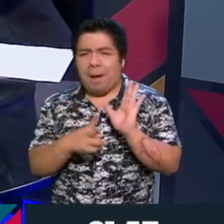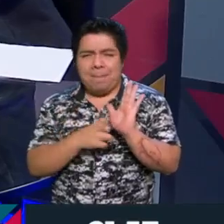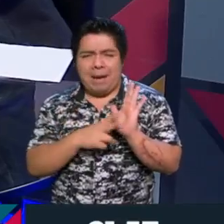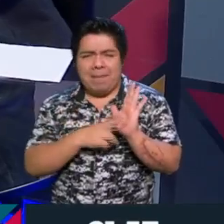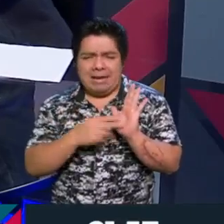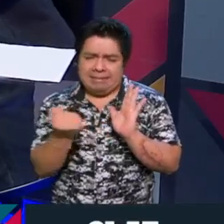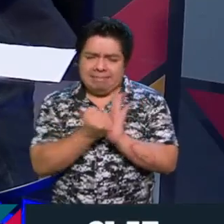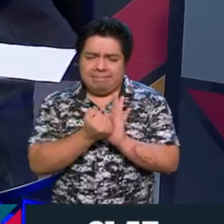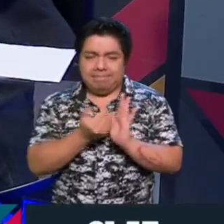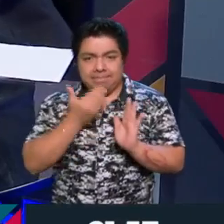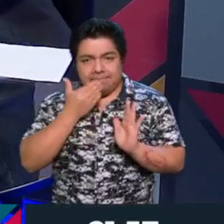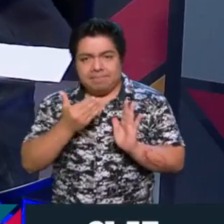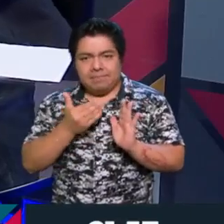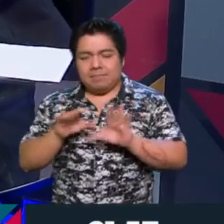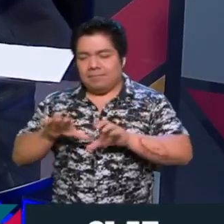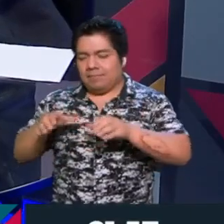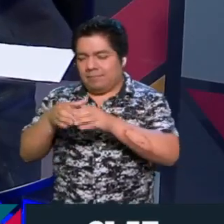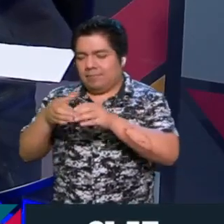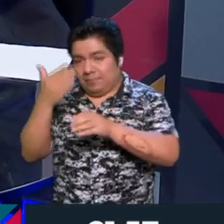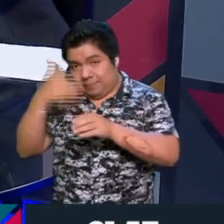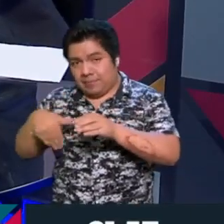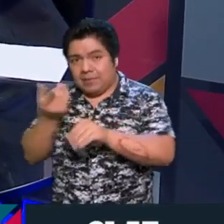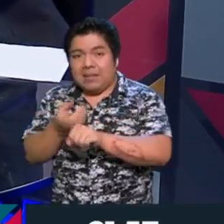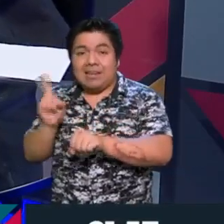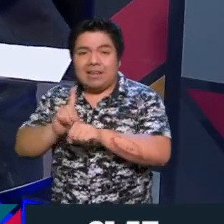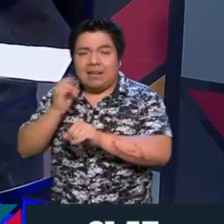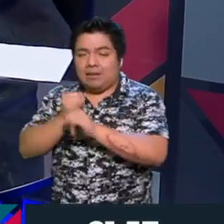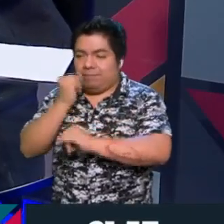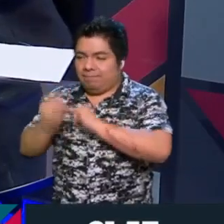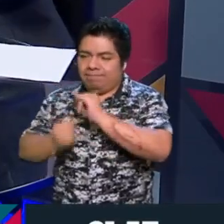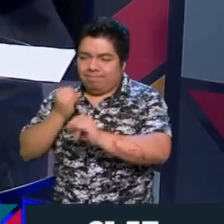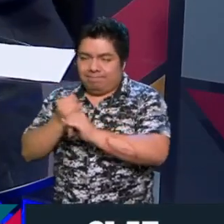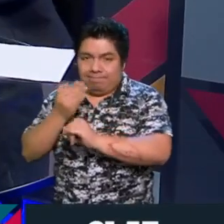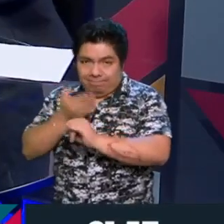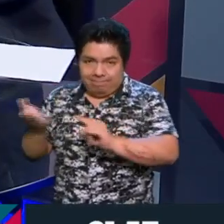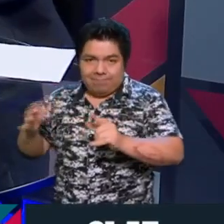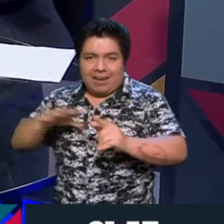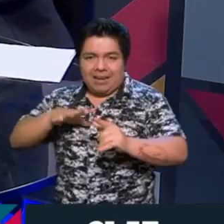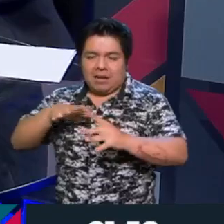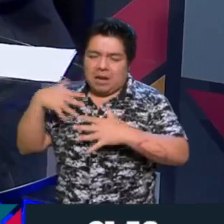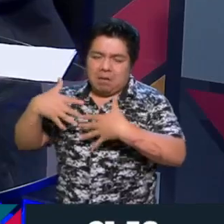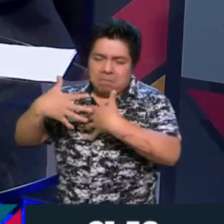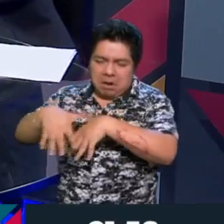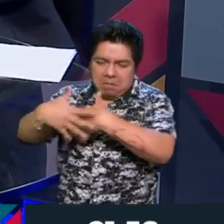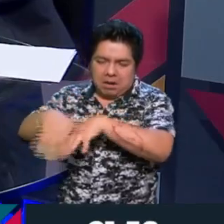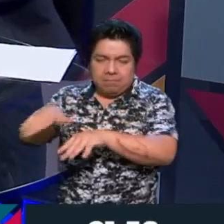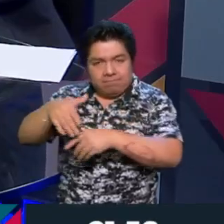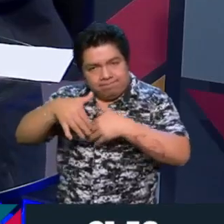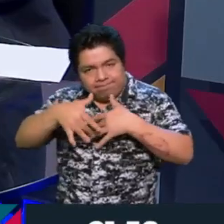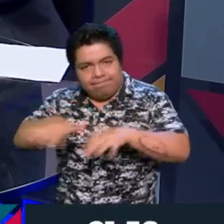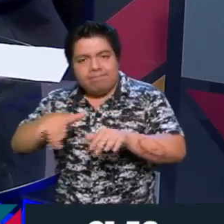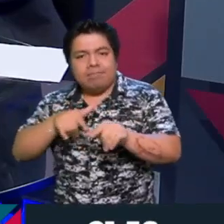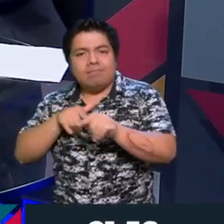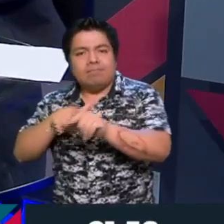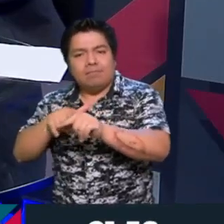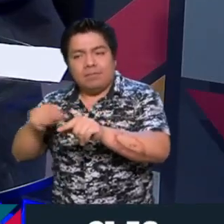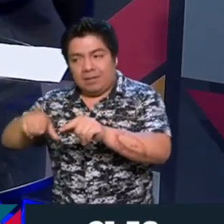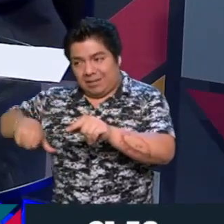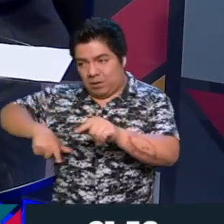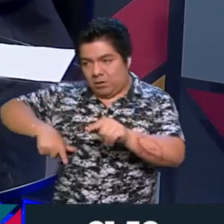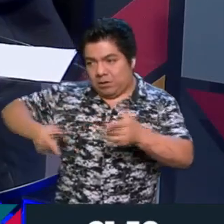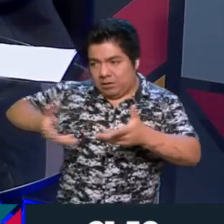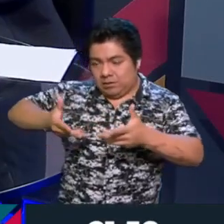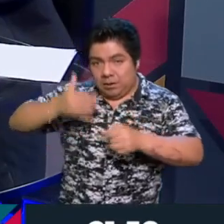en este contexto, ¿no?, del Día Internacional y de todo lo que habrá como una campaña permanente por el actual